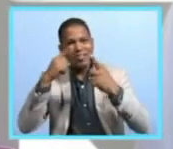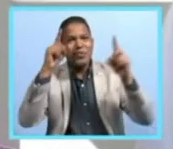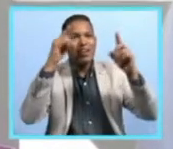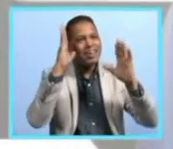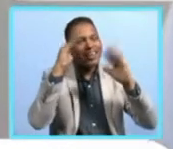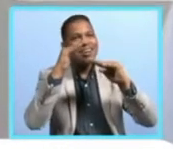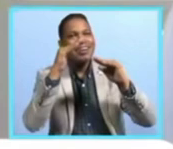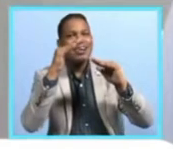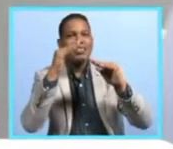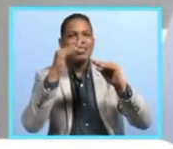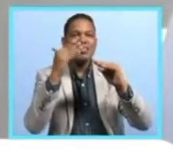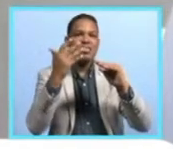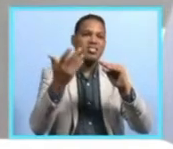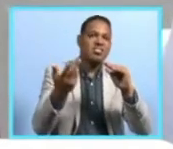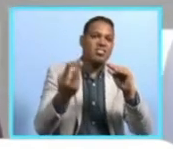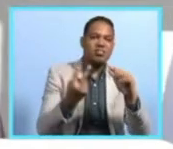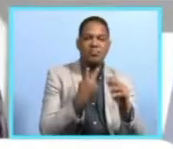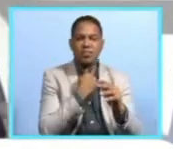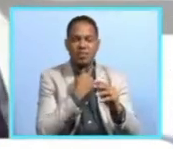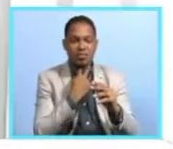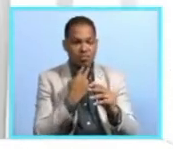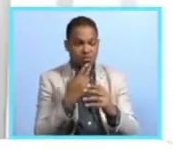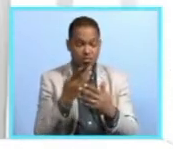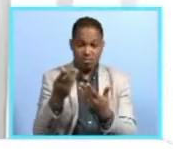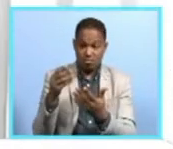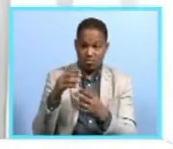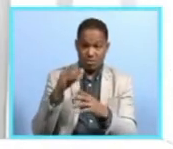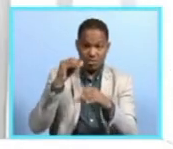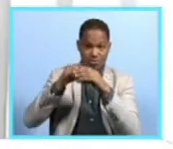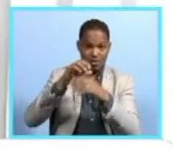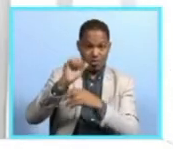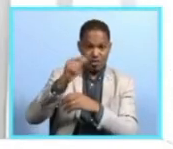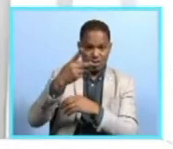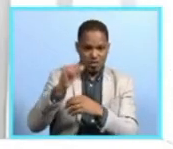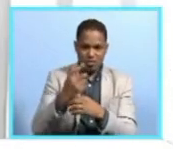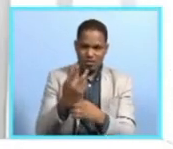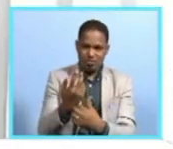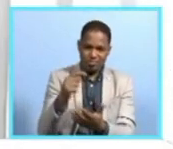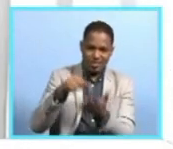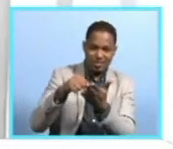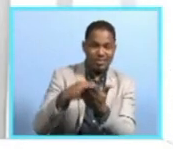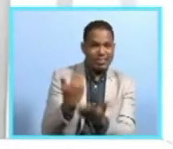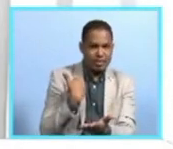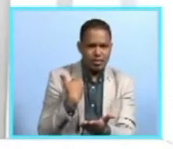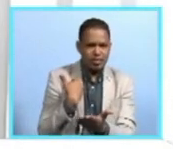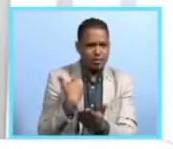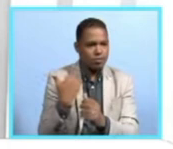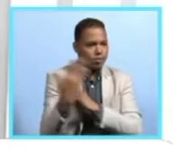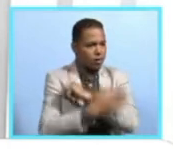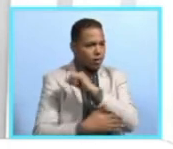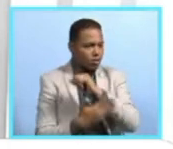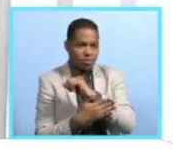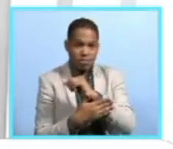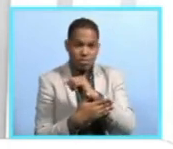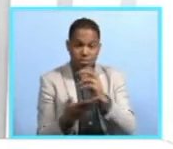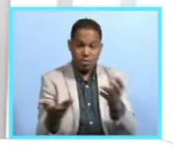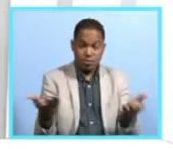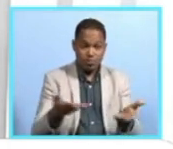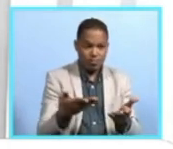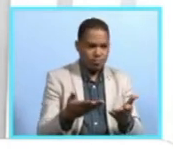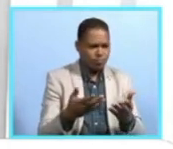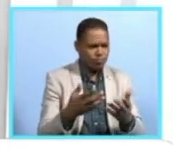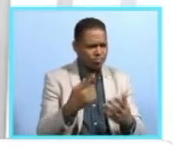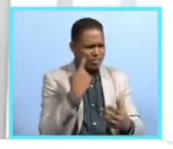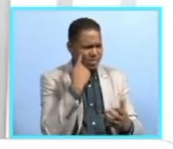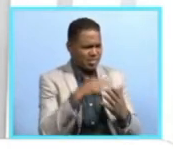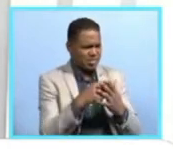Estamos embarcados en deudas con el Banco Agrícola. Que sin Constanza el país tiene un total